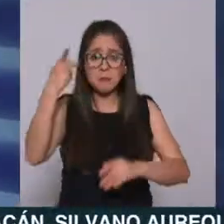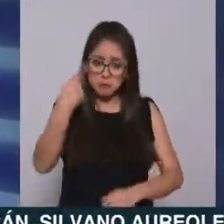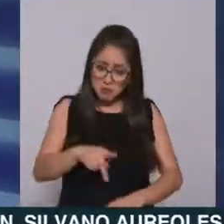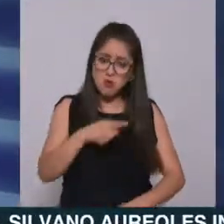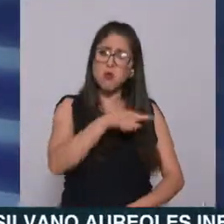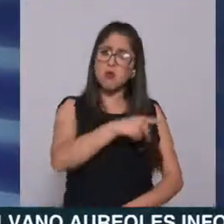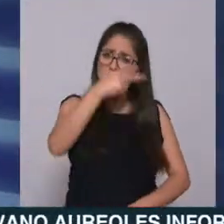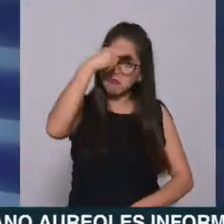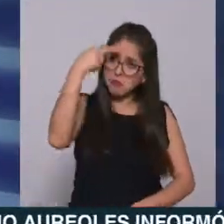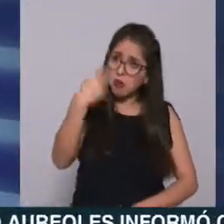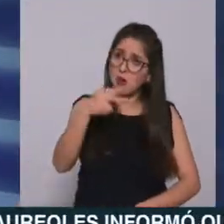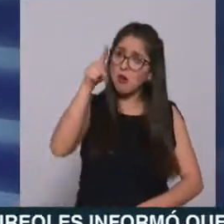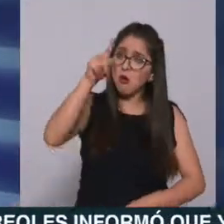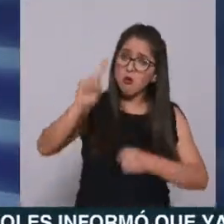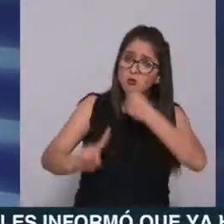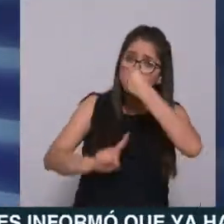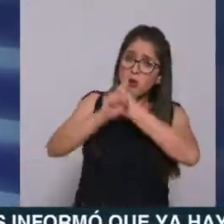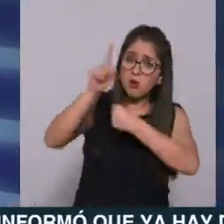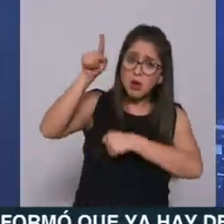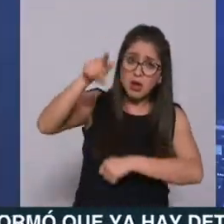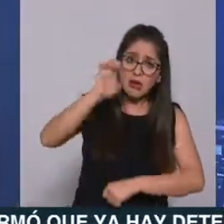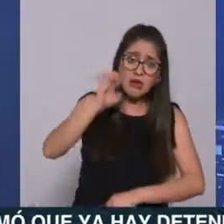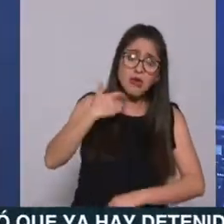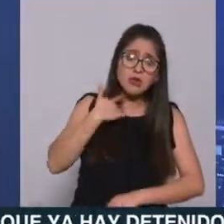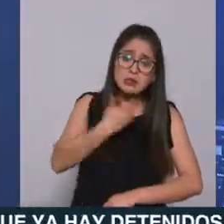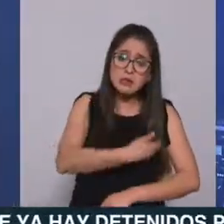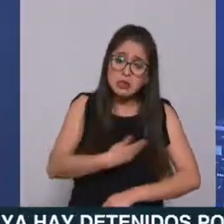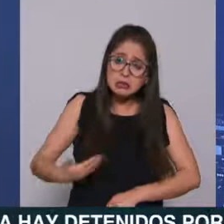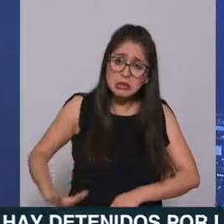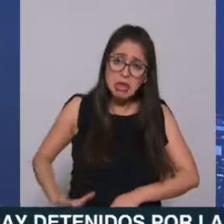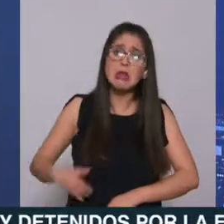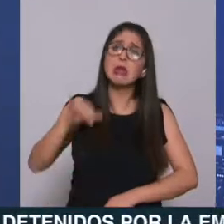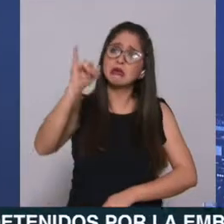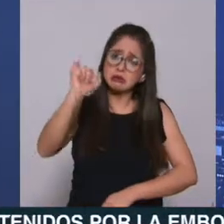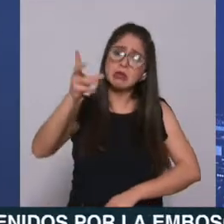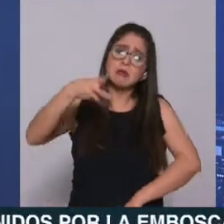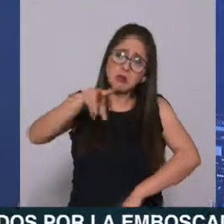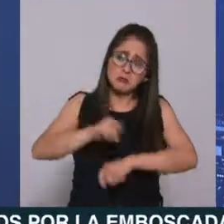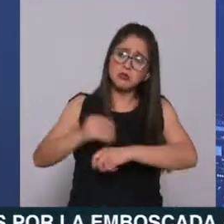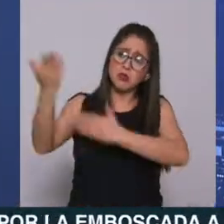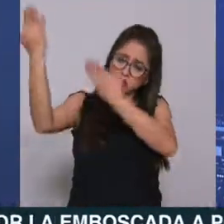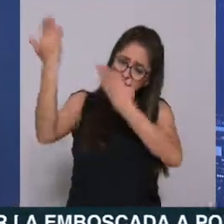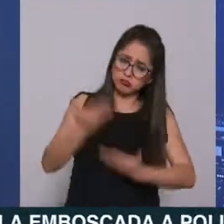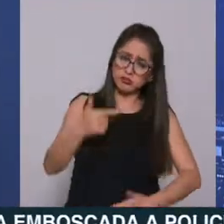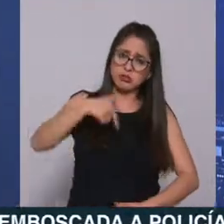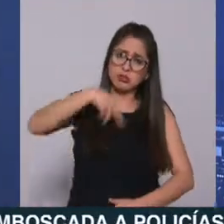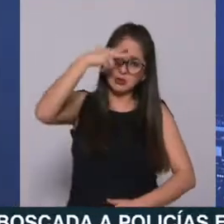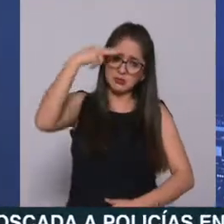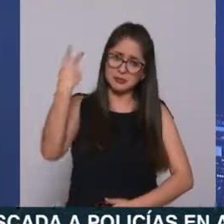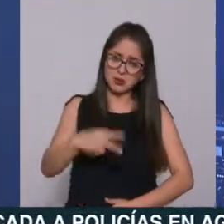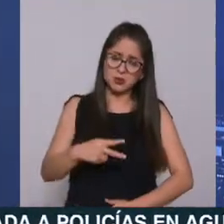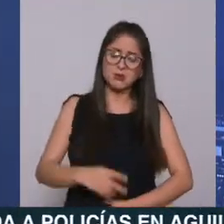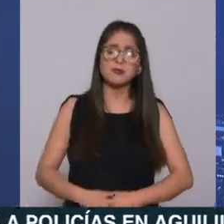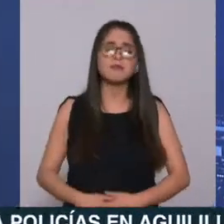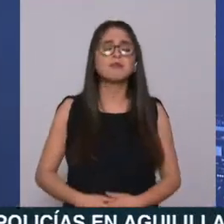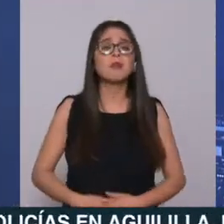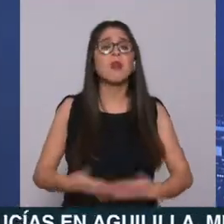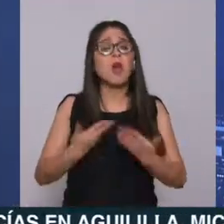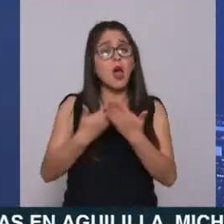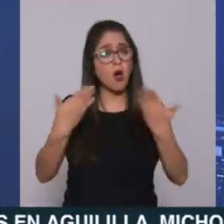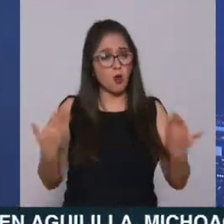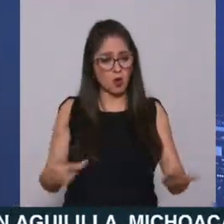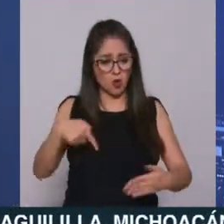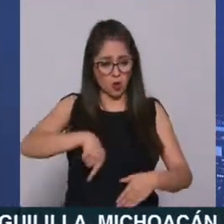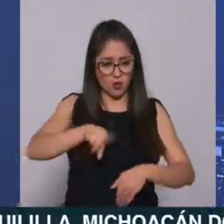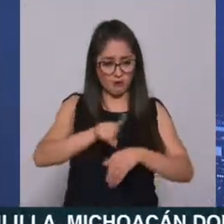para este asilo político. Era una acción que esperábamos, es decir, no resulta sorpresivo que hoy el canciller diera a conocer